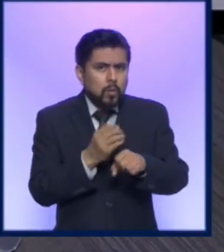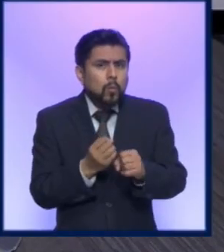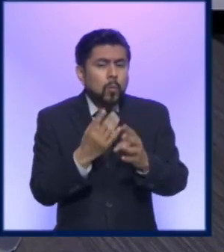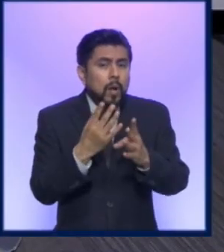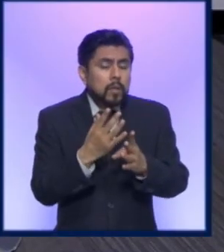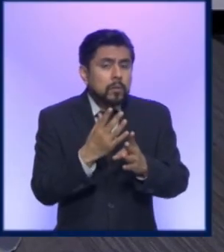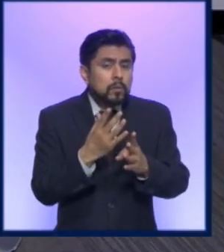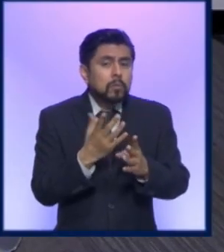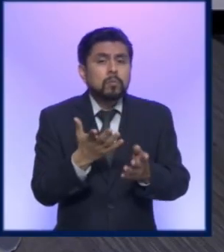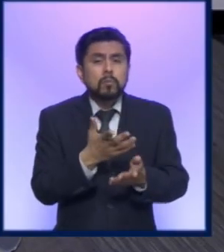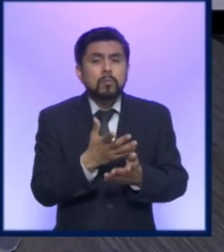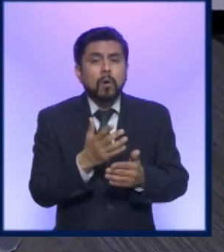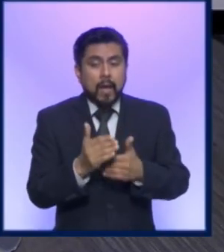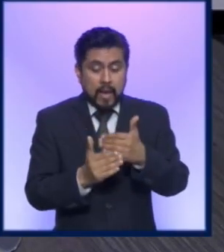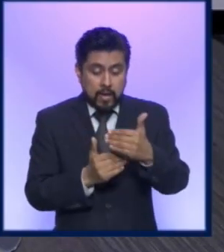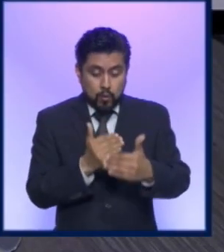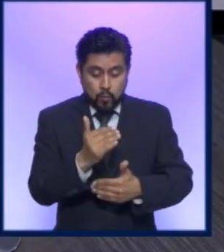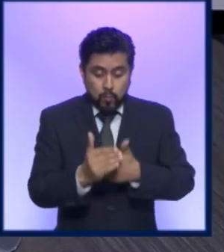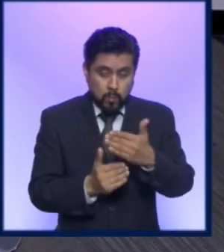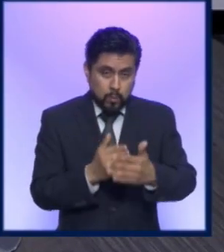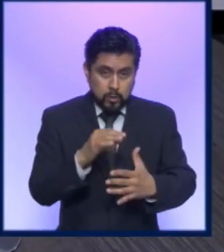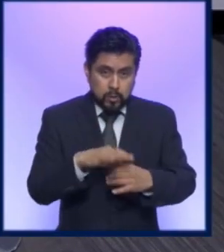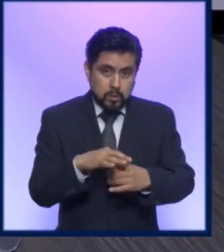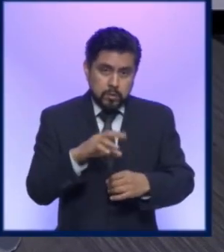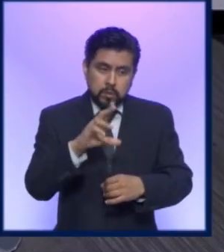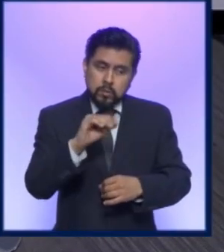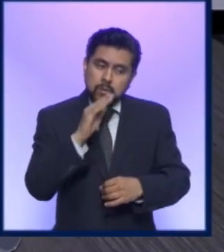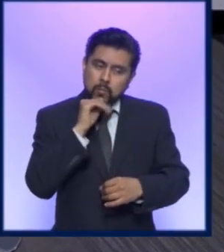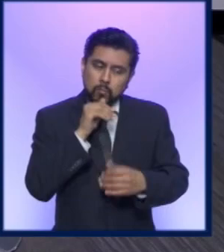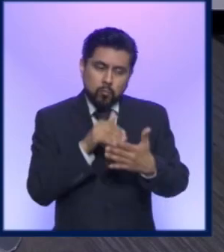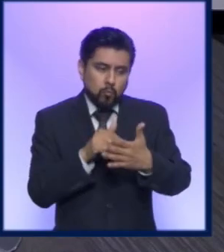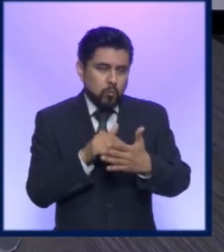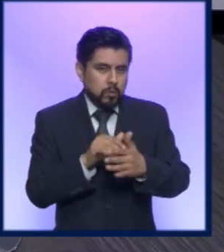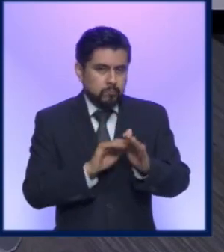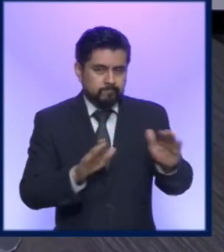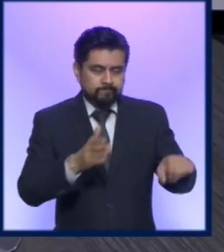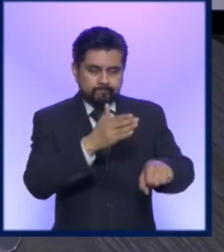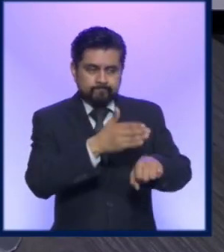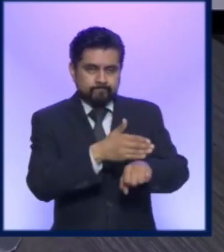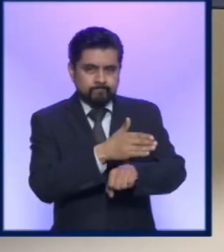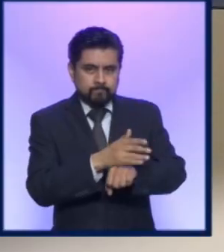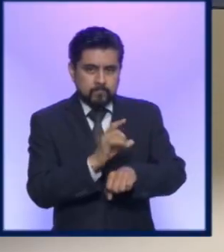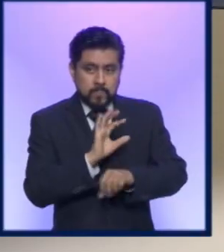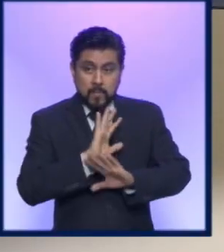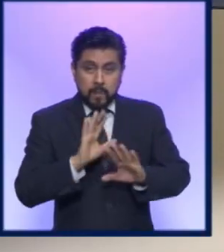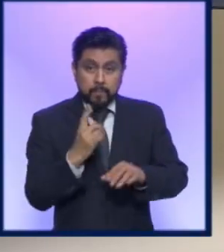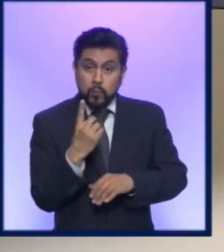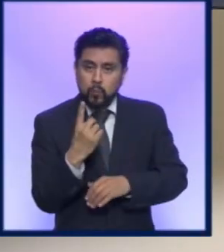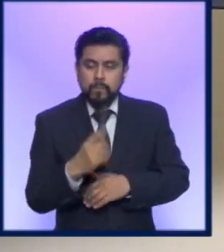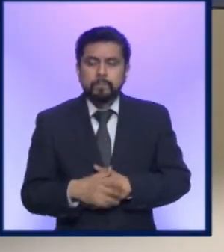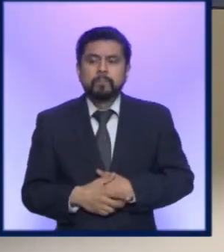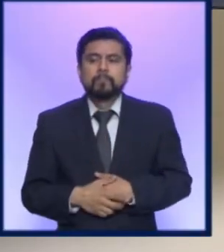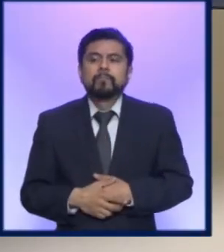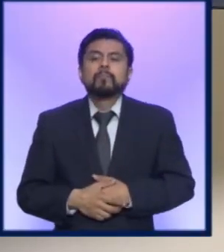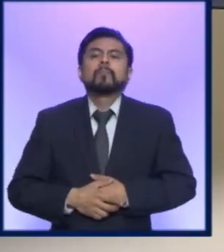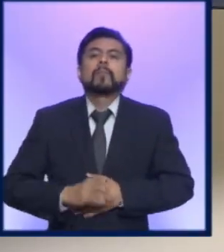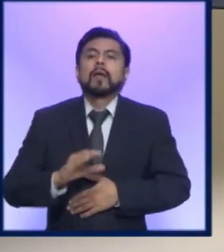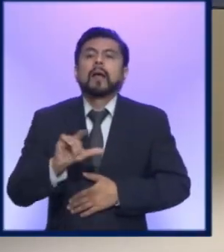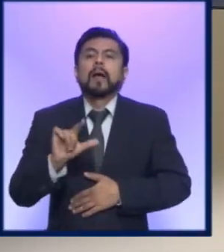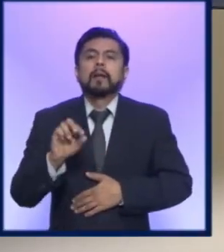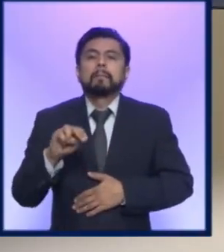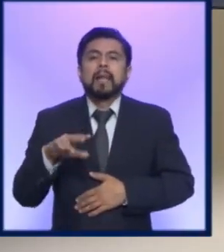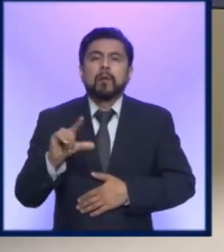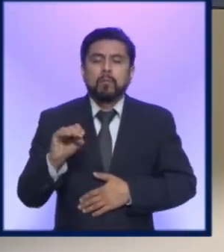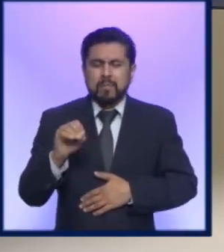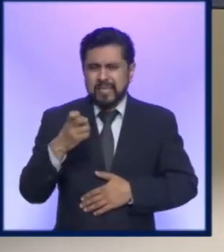solamente en un proceso electoral de inhabilitar a las precandidaturas de partidos políticos a ver Carmelo vamos a ver este